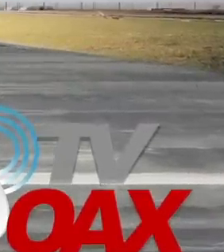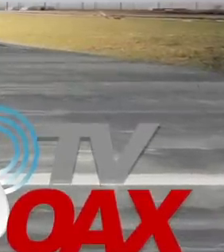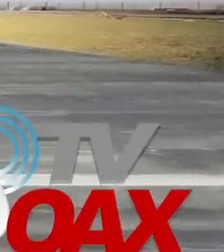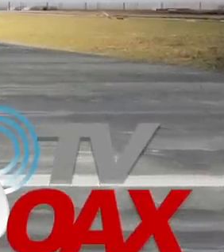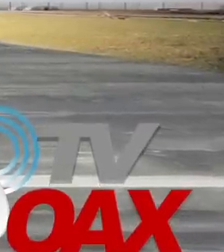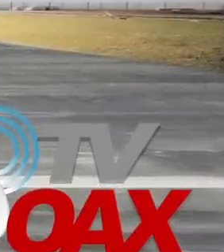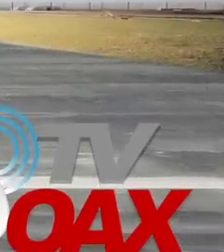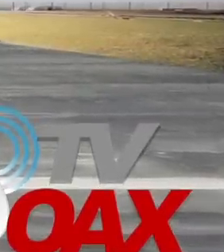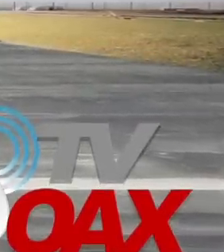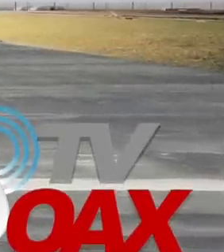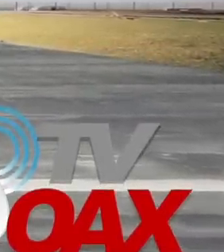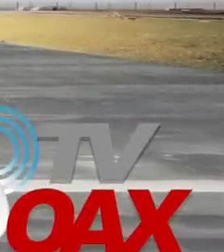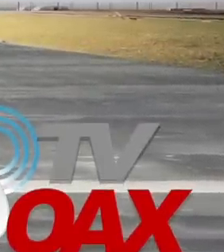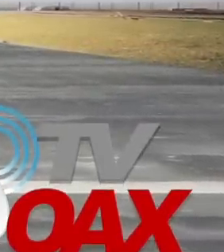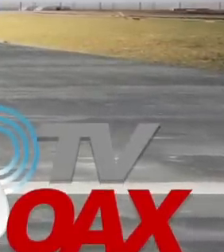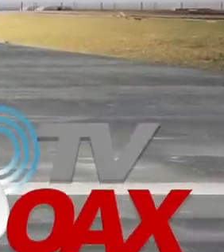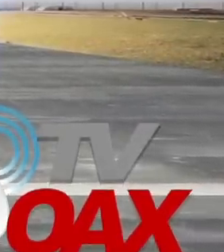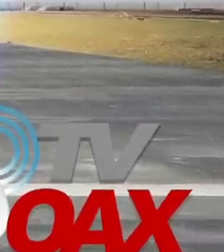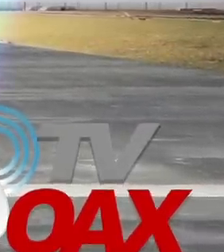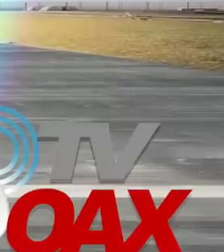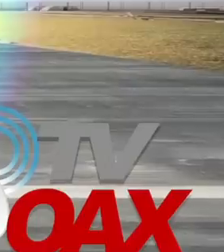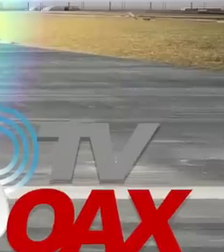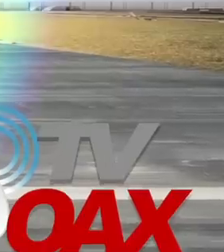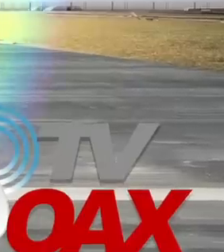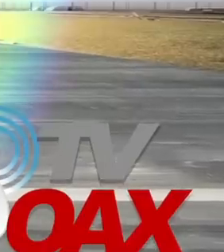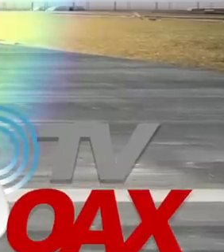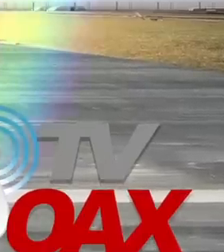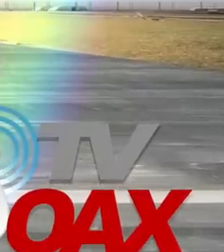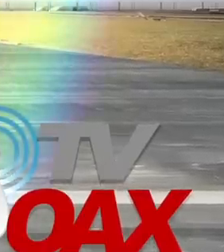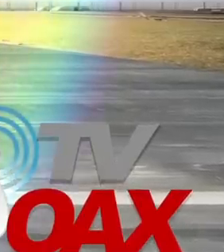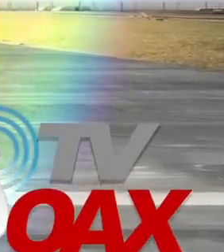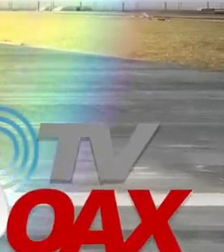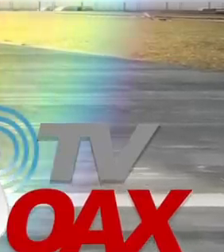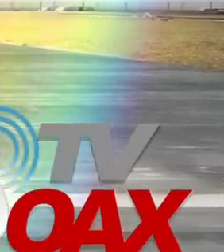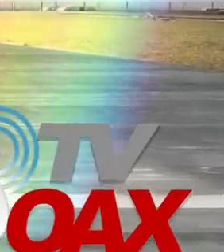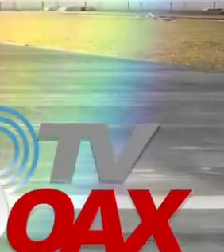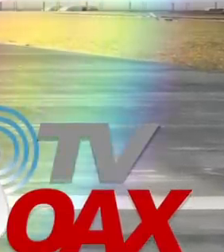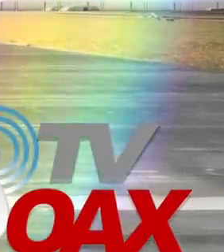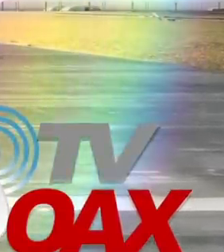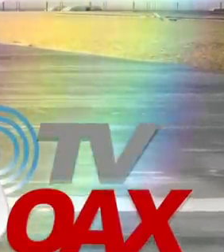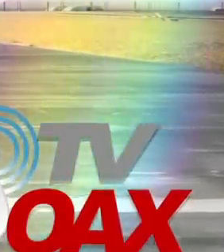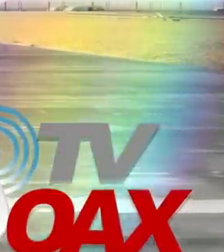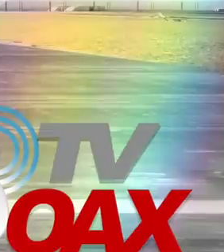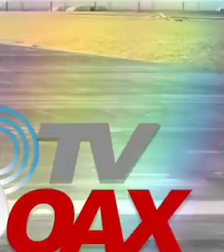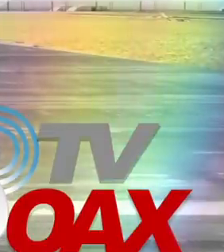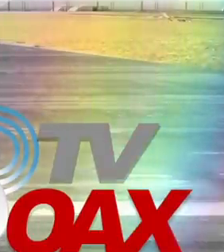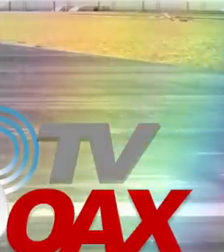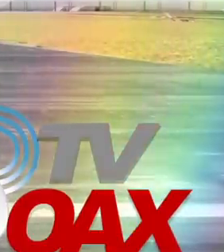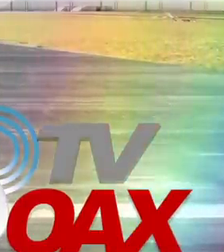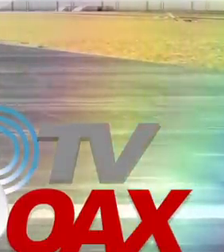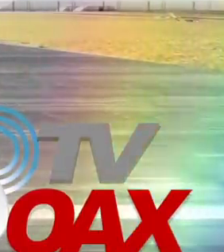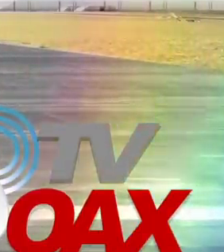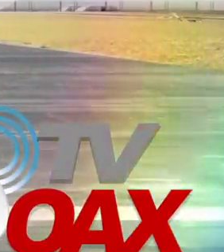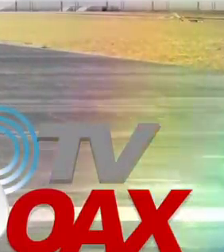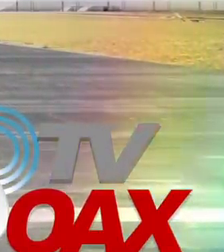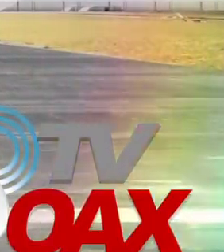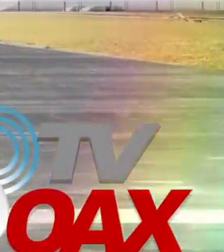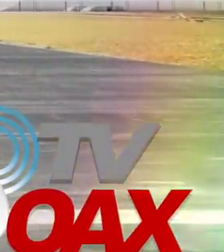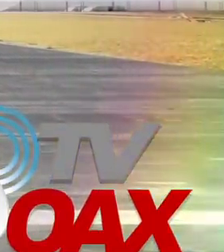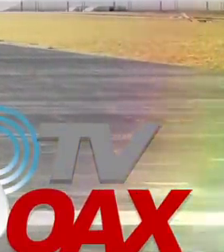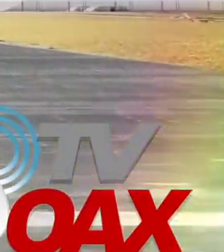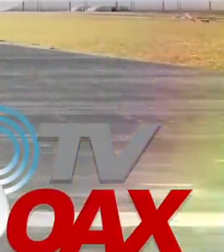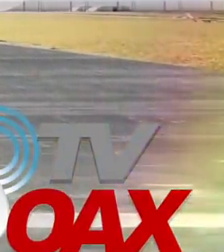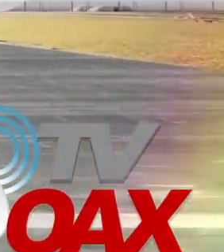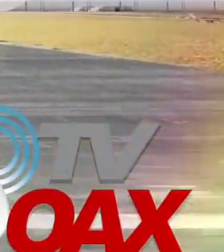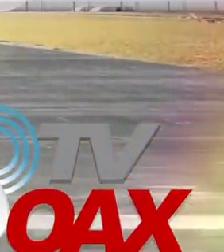anunció que ya ha tenido reuniones con la compañía Boeing para los nuevos aviones que surcarán los cielos de